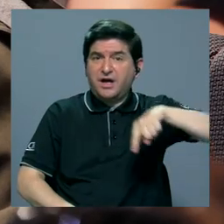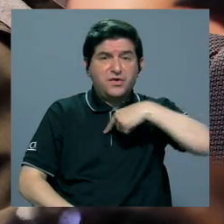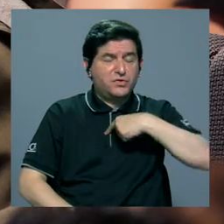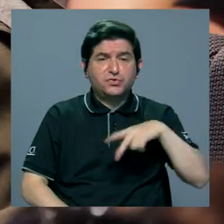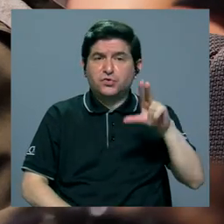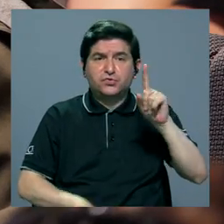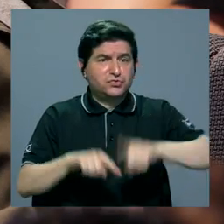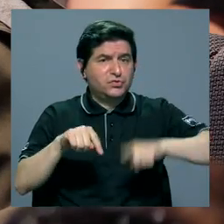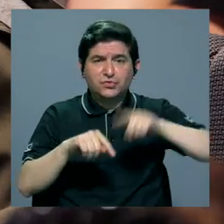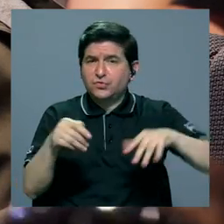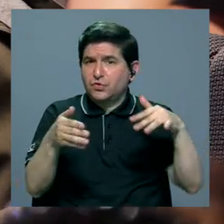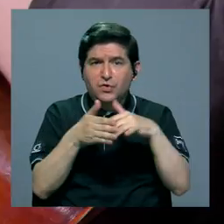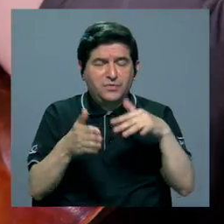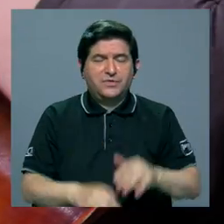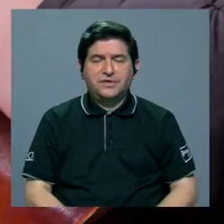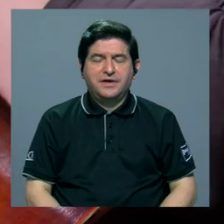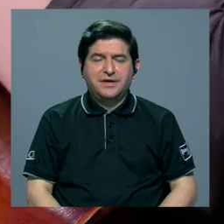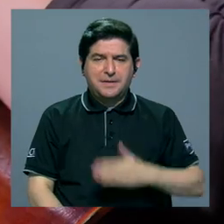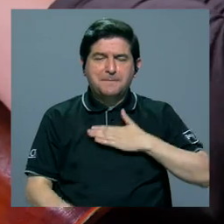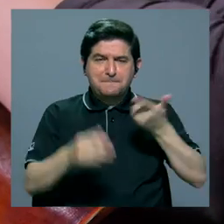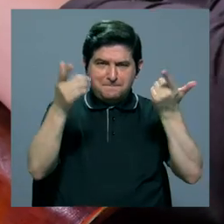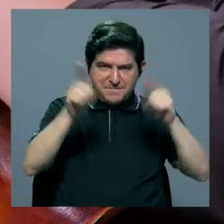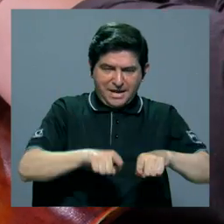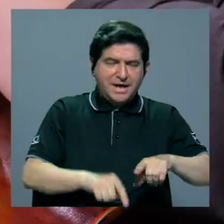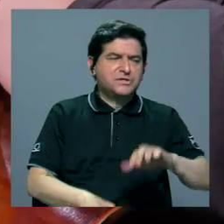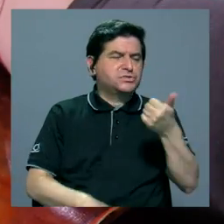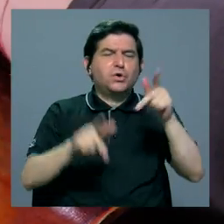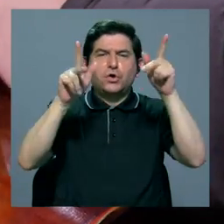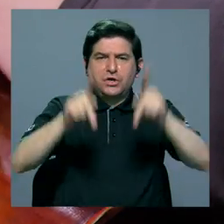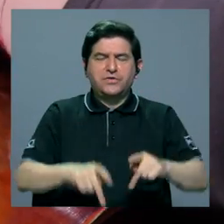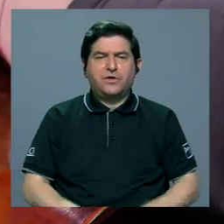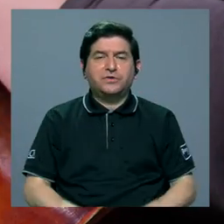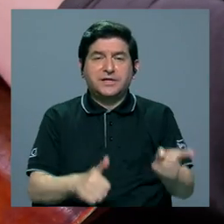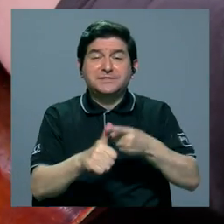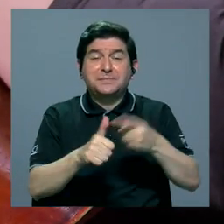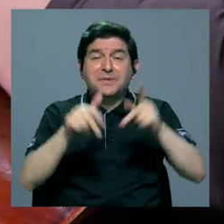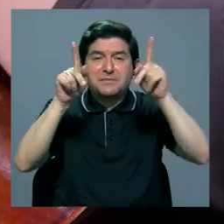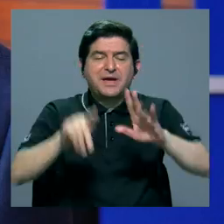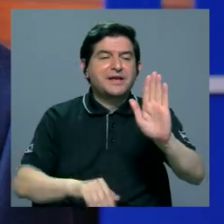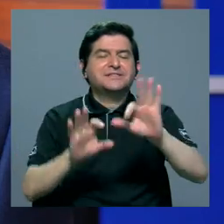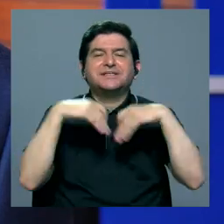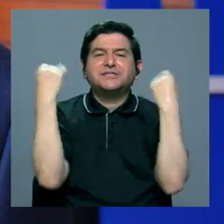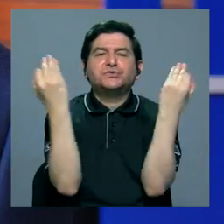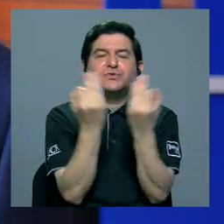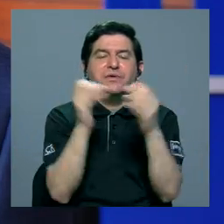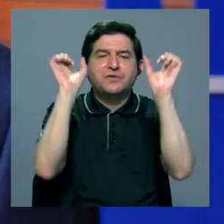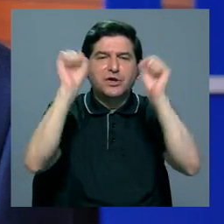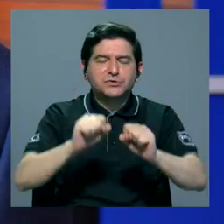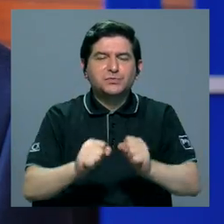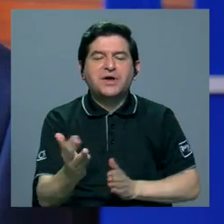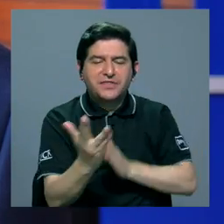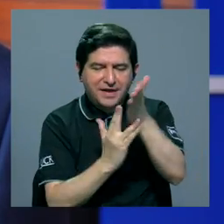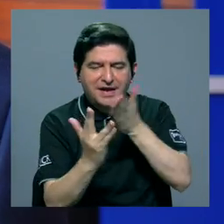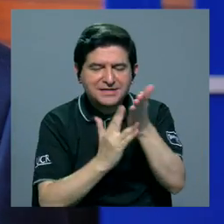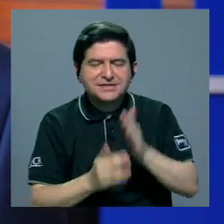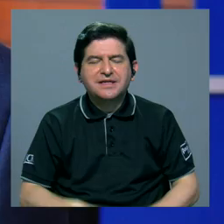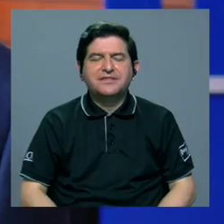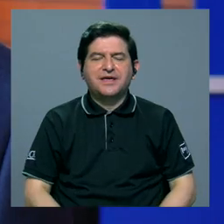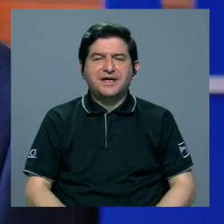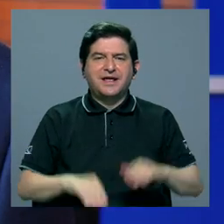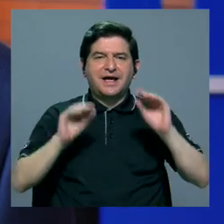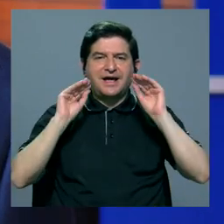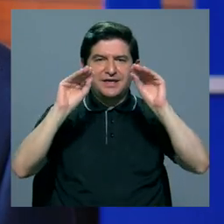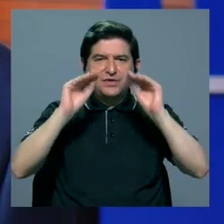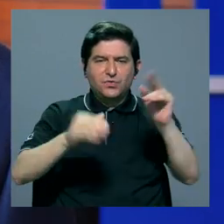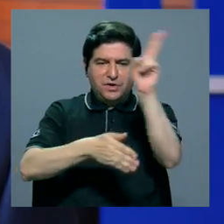muchísimas personas no hubiéramos tenido la oportunidad de estudiar. Y este es mi caso y el caso de muchísimas personas que son las primeras personas de sus familias que logran